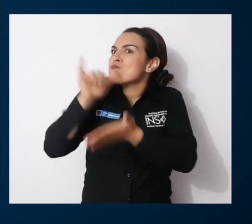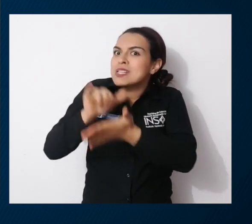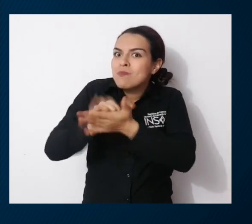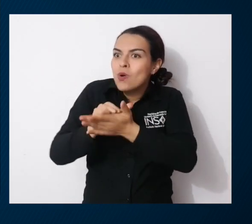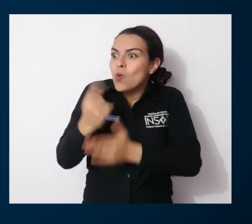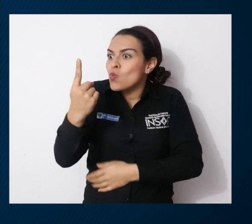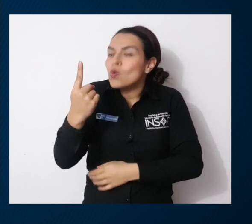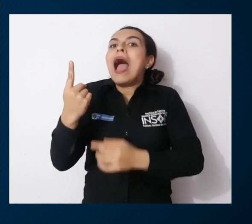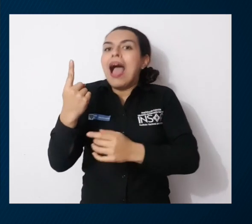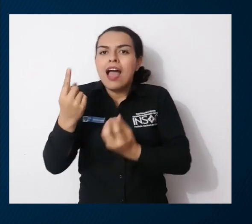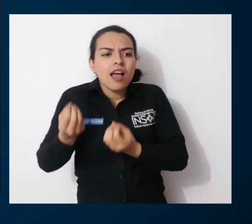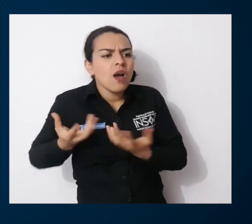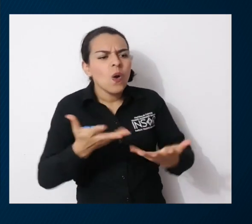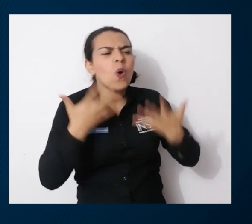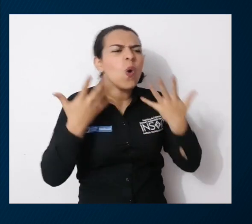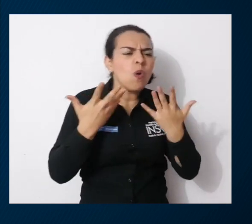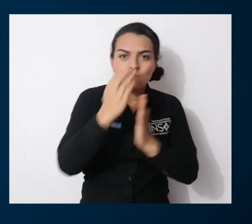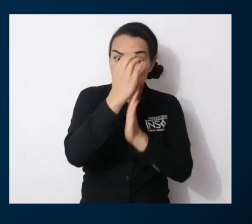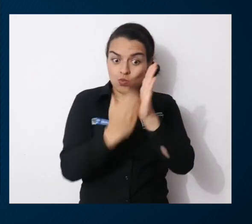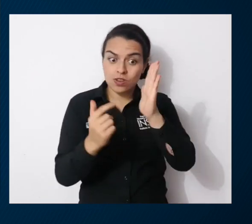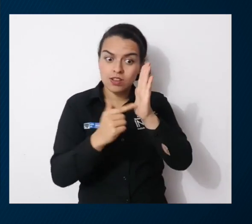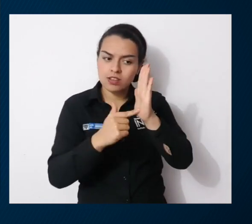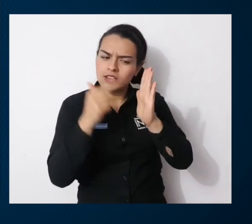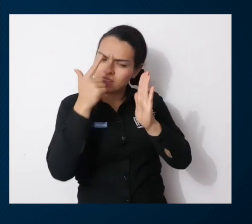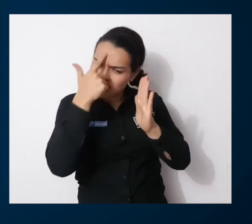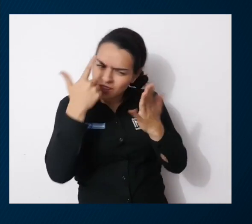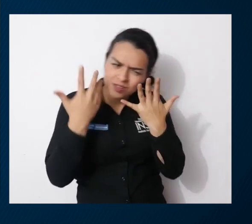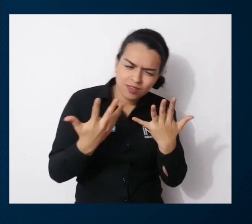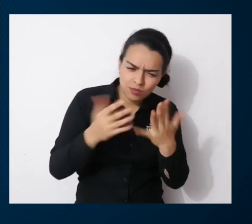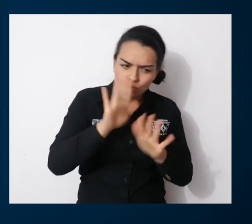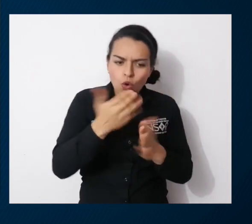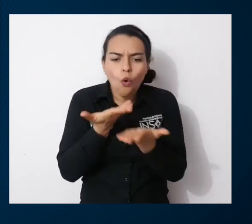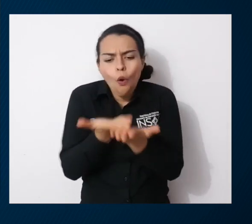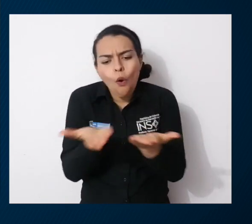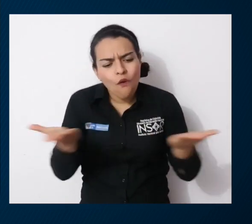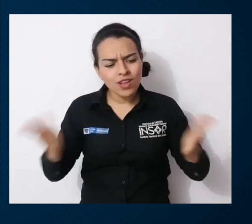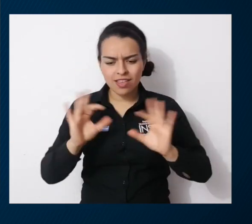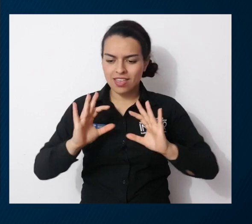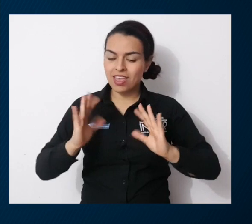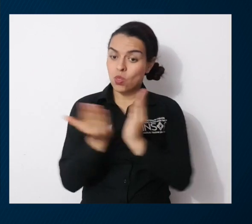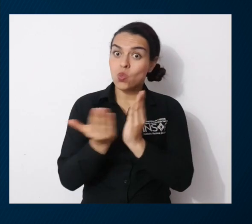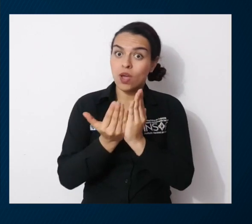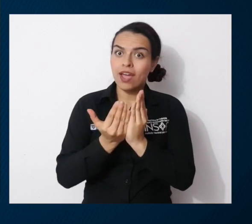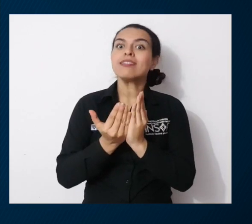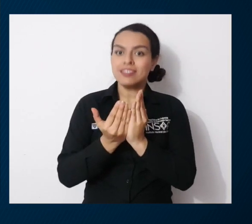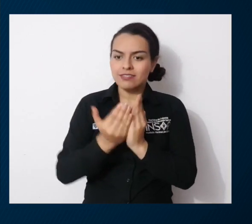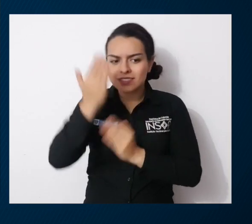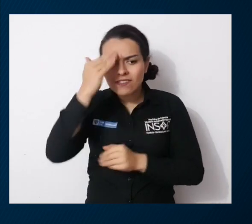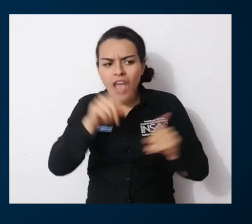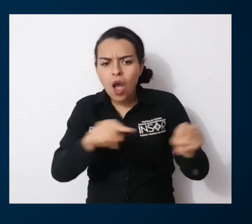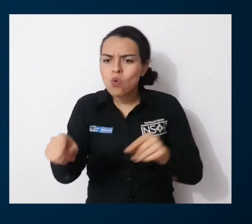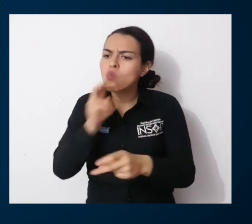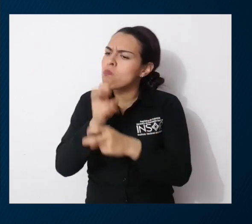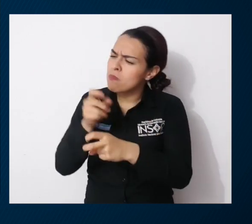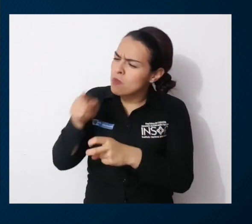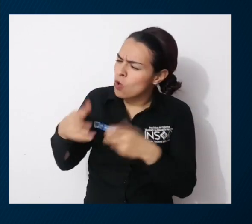puede ser a través de la estrategia, la integración curricular, que nos pensemos en estrategias educativas que sean mucho más complejas y menos